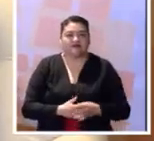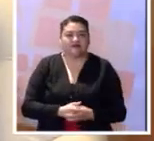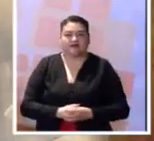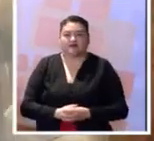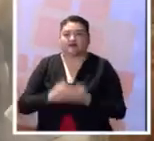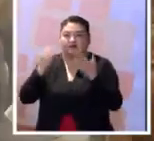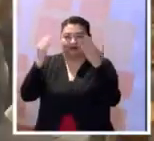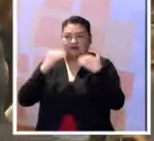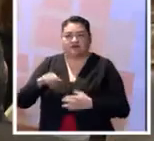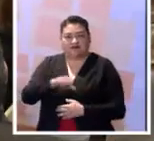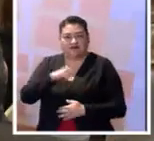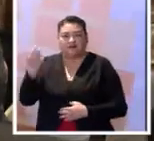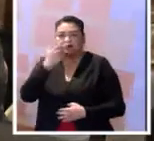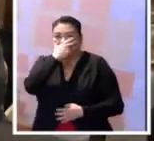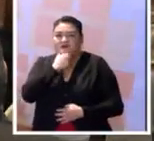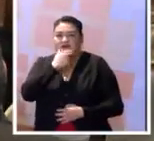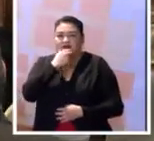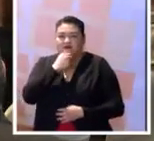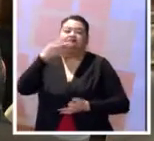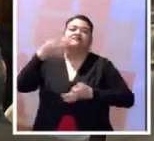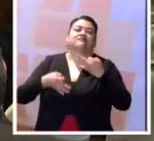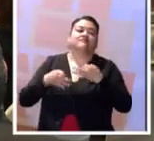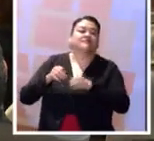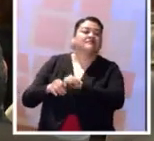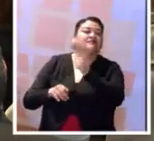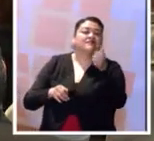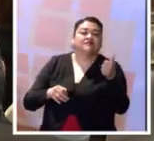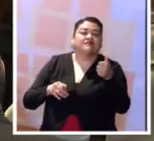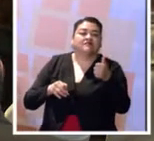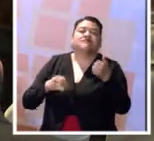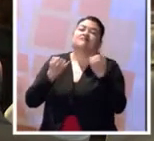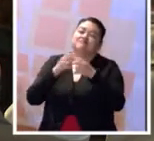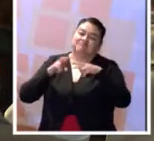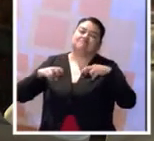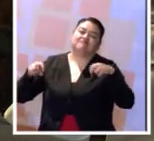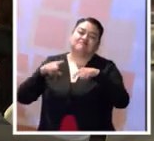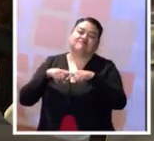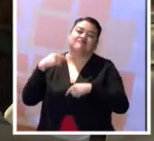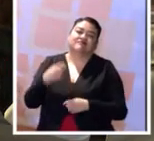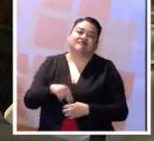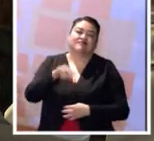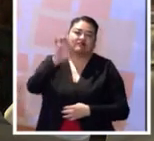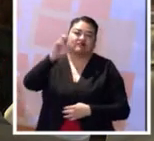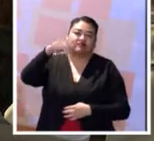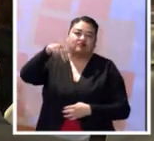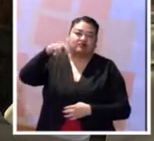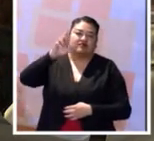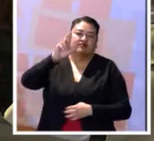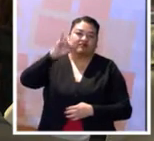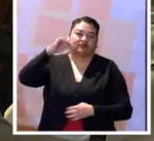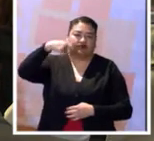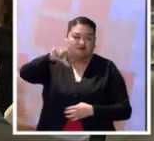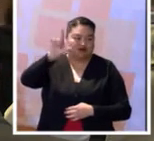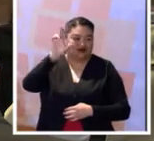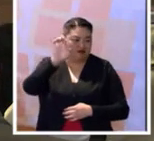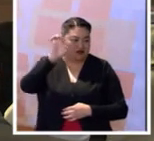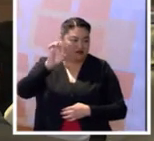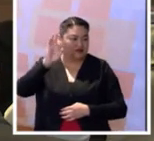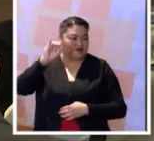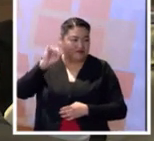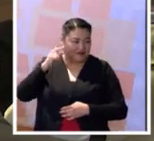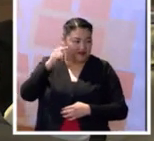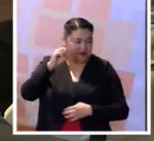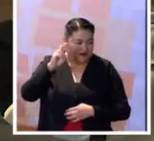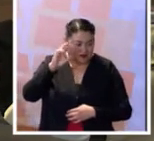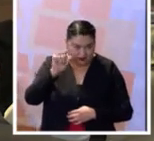Bueno, ¿qué decir del magistrado Enrique Figueroa? Nos acompañó en un gran foro regional antes de las elecciones locales